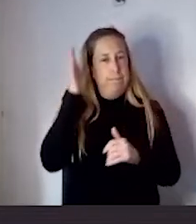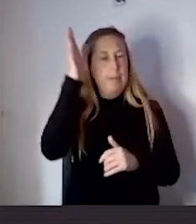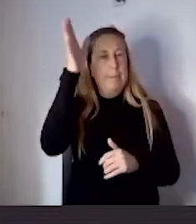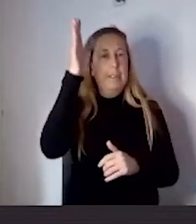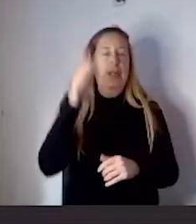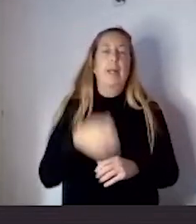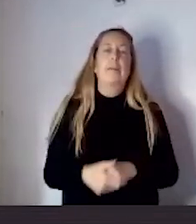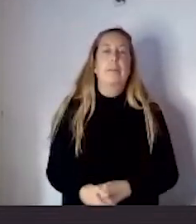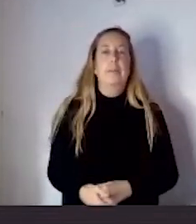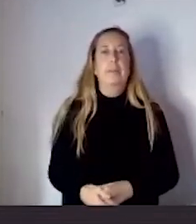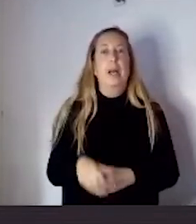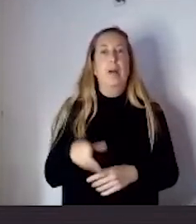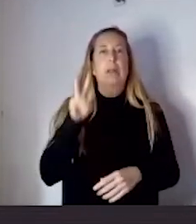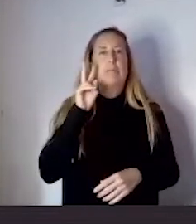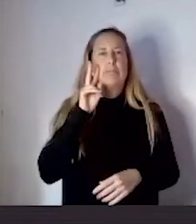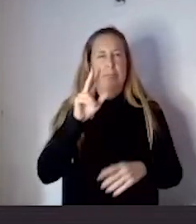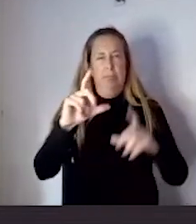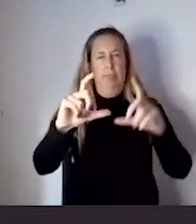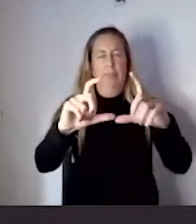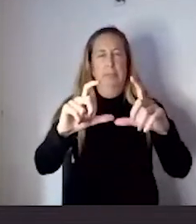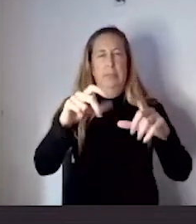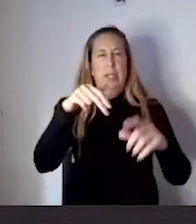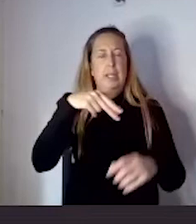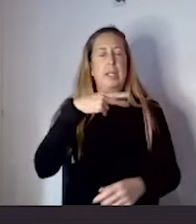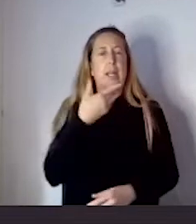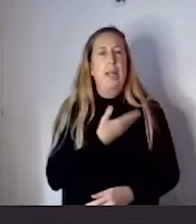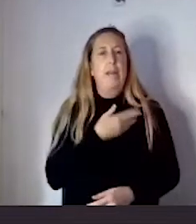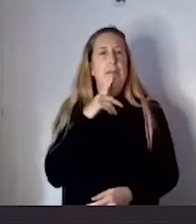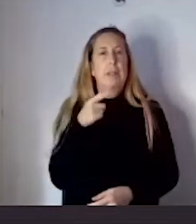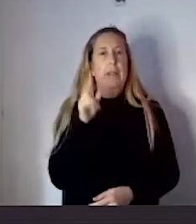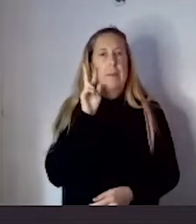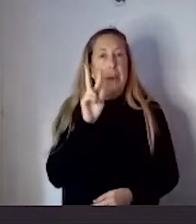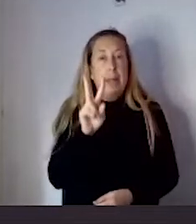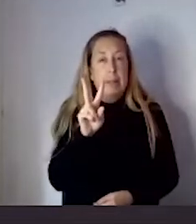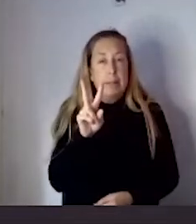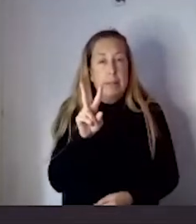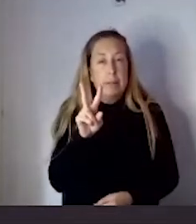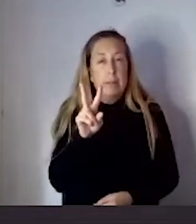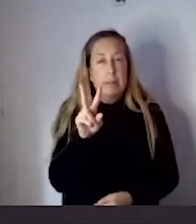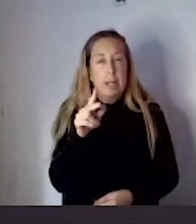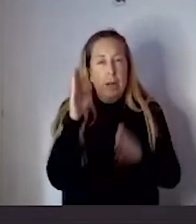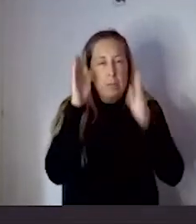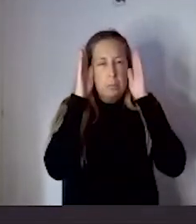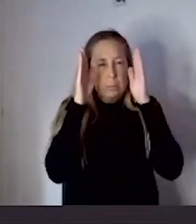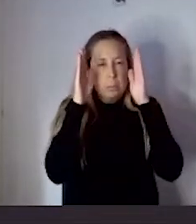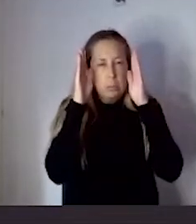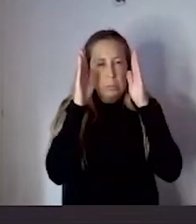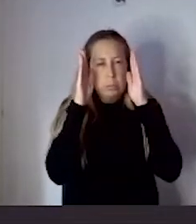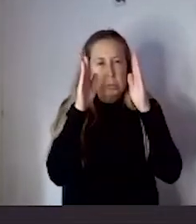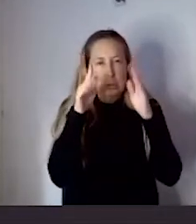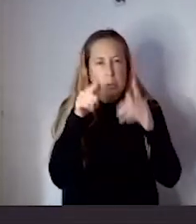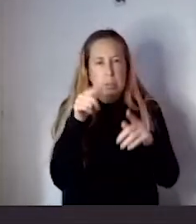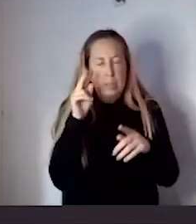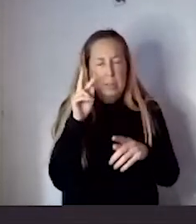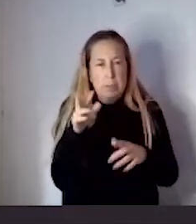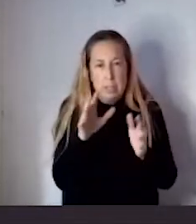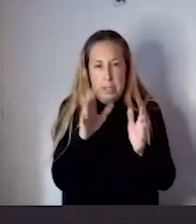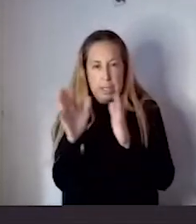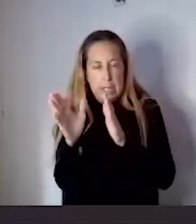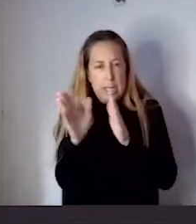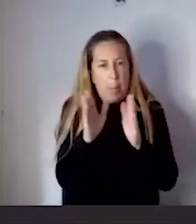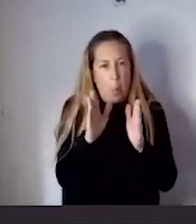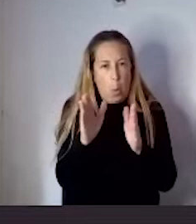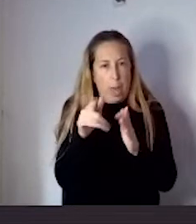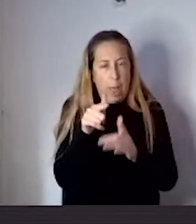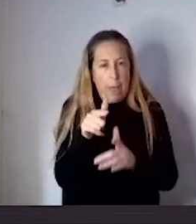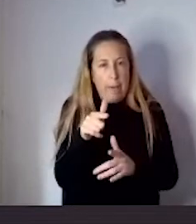lo que ven en la pantalla es un ene efe y si se concentran en lo que ven en la pantalla van a ver que se está moviendo es la percepción